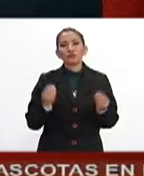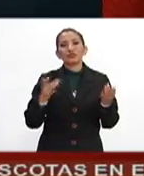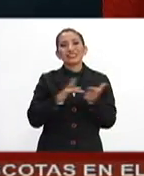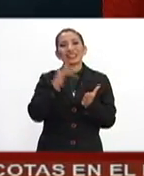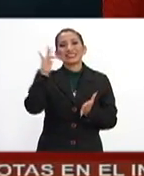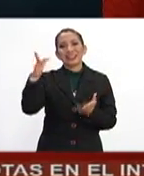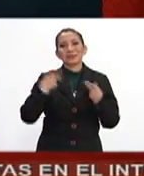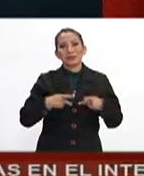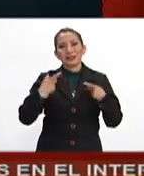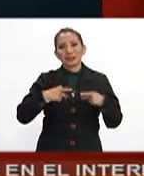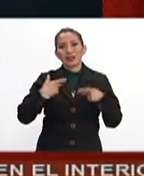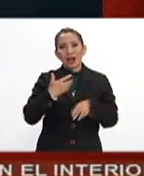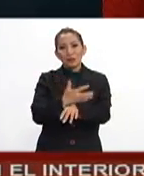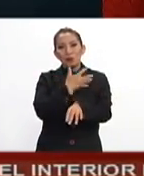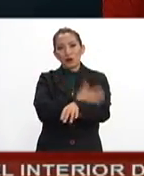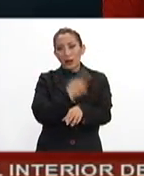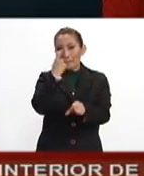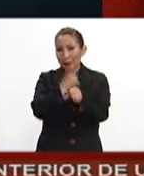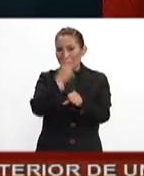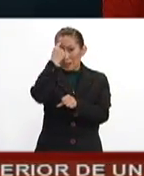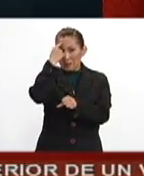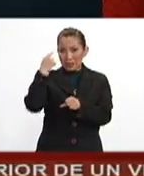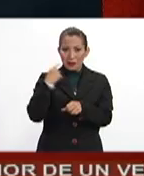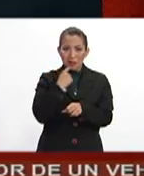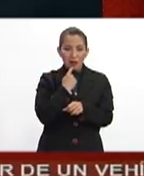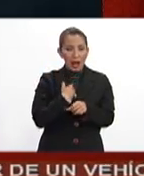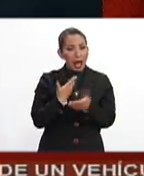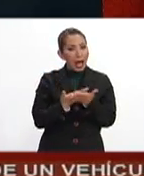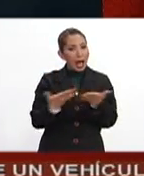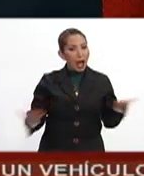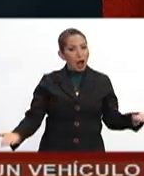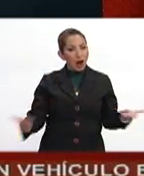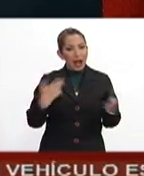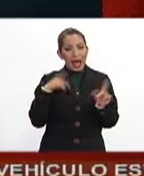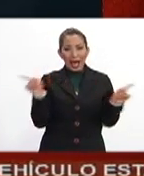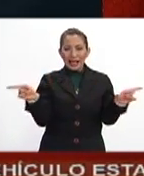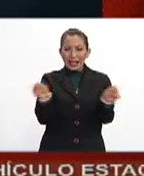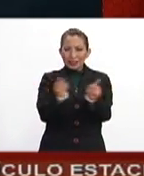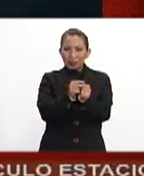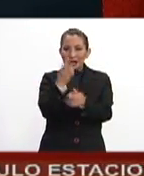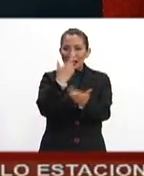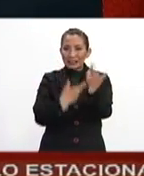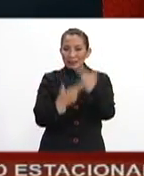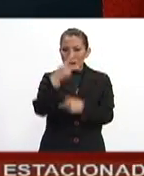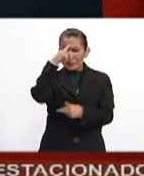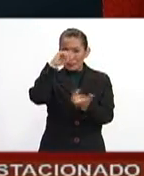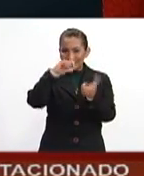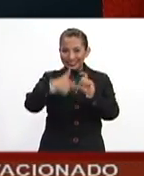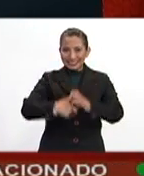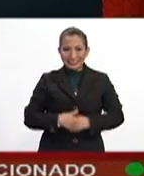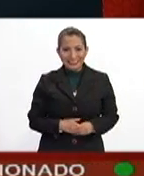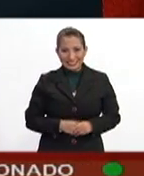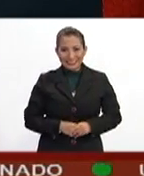Muchísimas gracias a quienes nos acompañaron en esta primera media hora. Nosotros vamos al resumen y regresamos en México al Día.